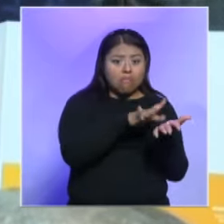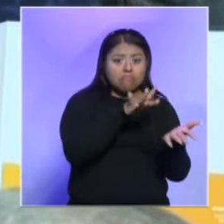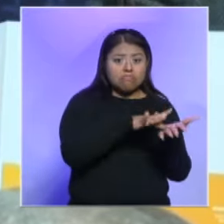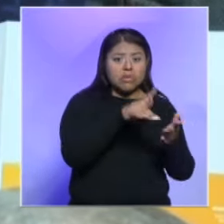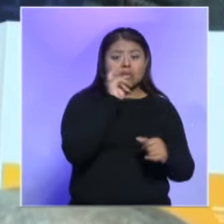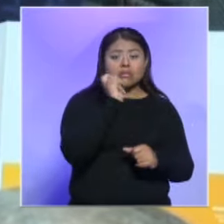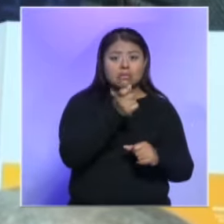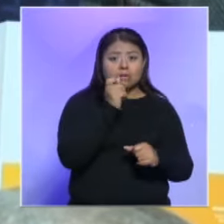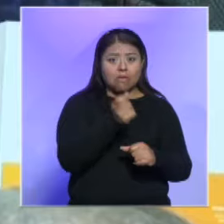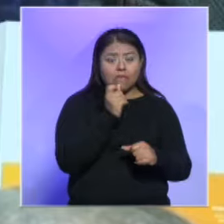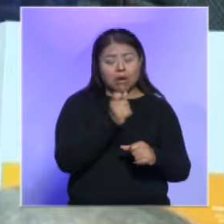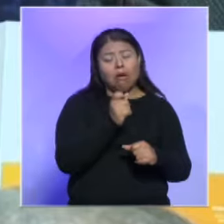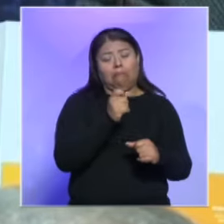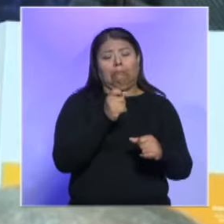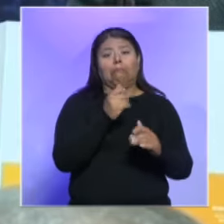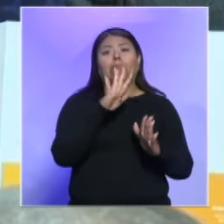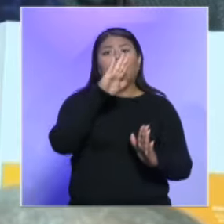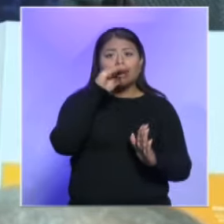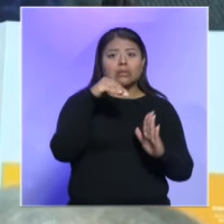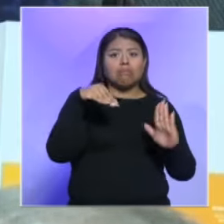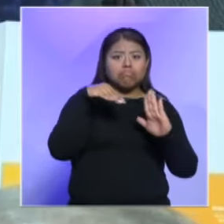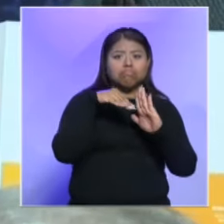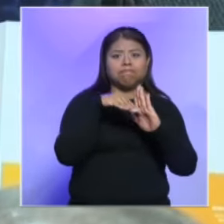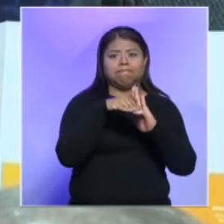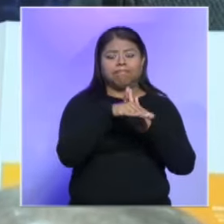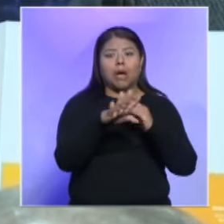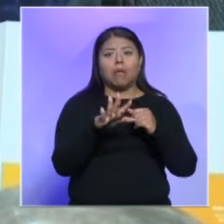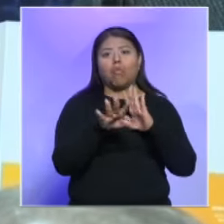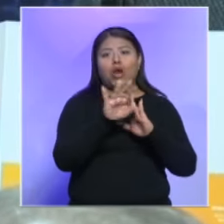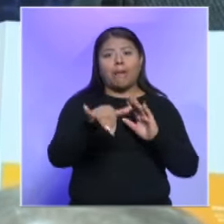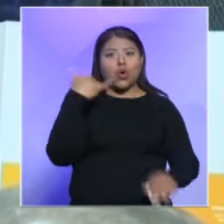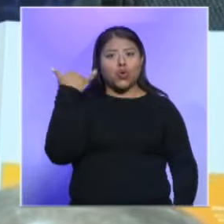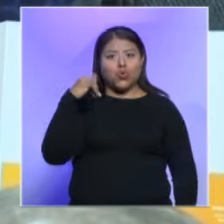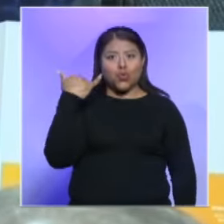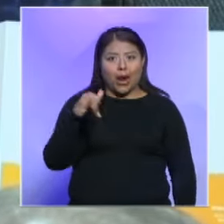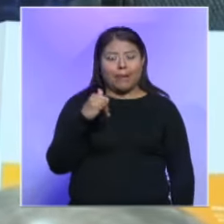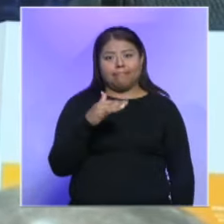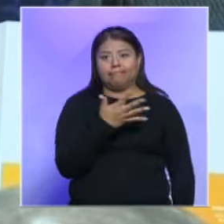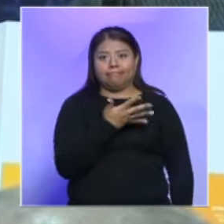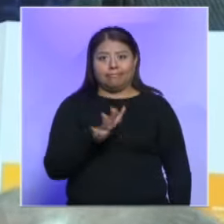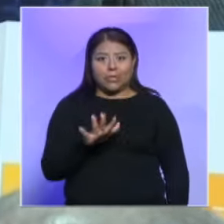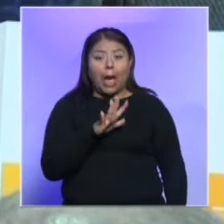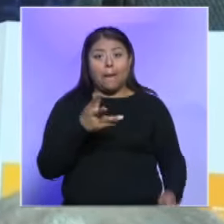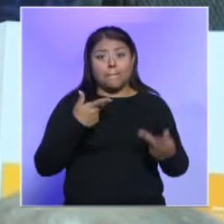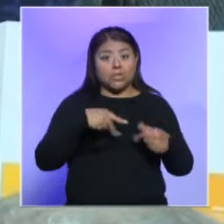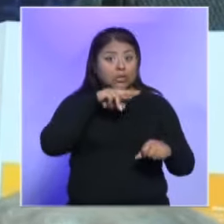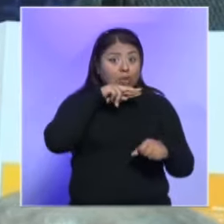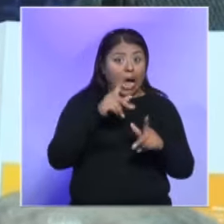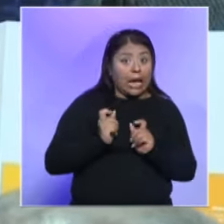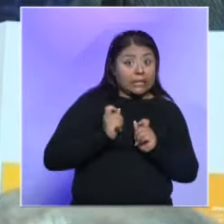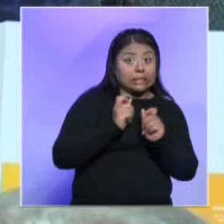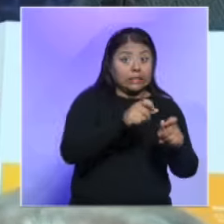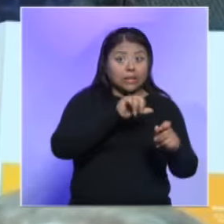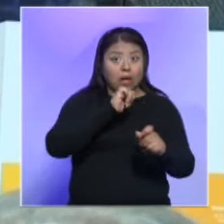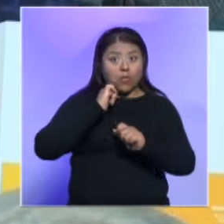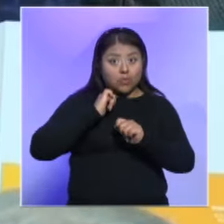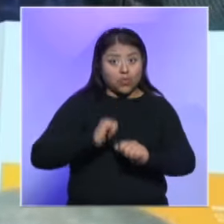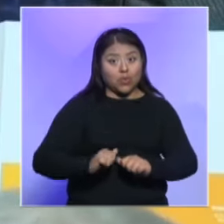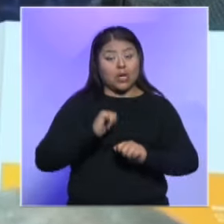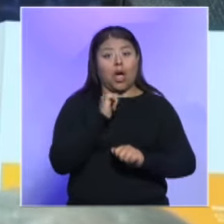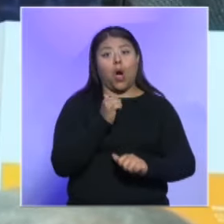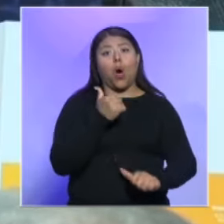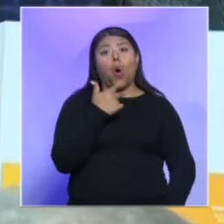municipal. Yucatán, en municipios donde hay 5 u 8 regidurías, y hasta el 20% en